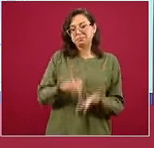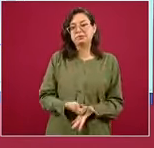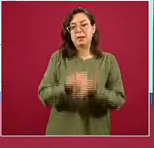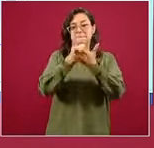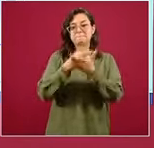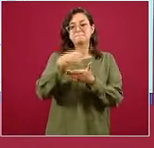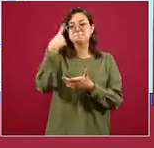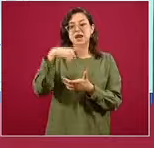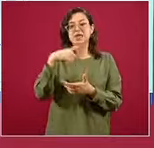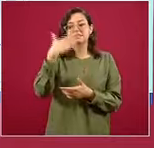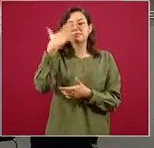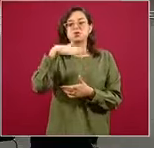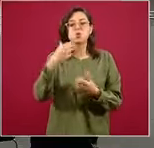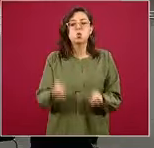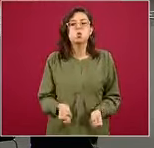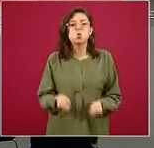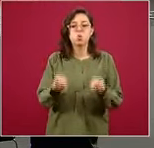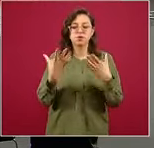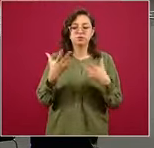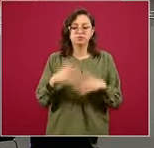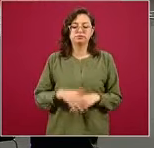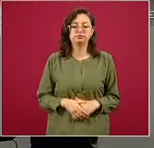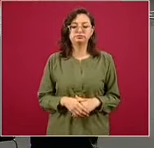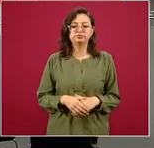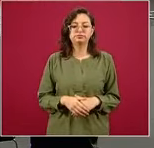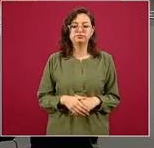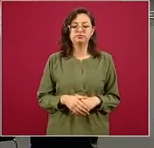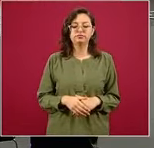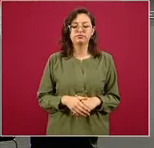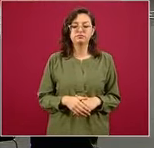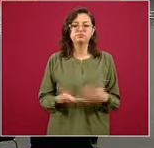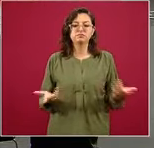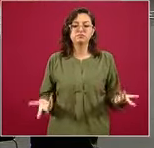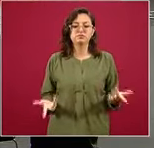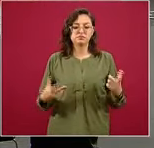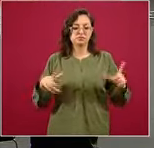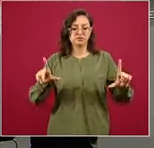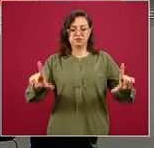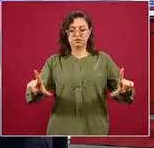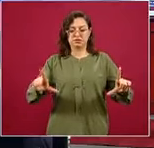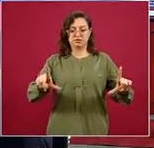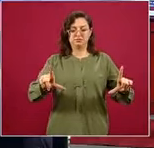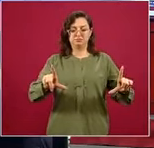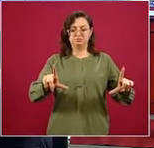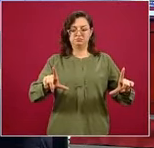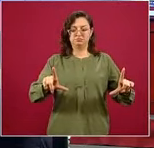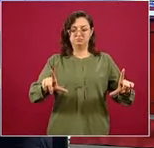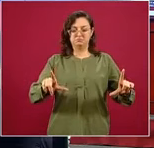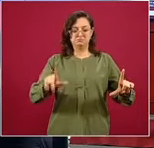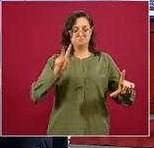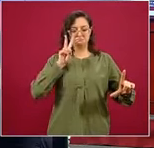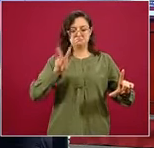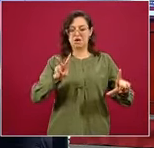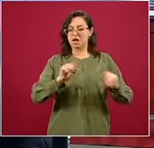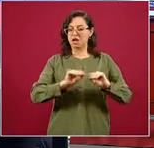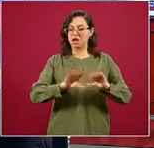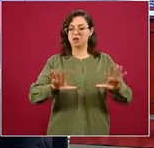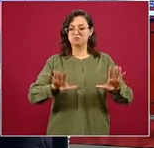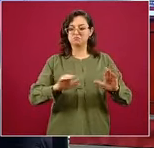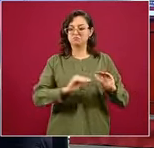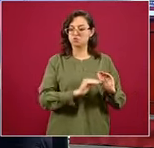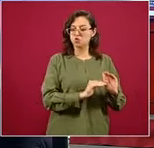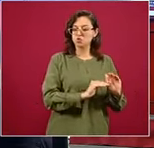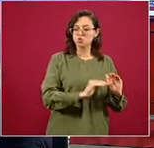tendencia. Podemos ver en una sola imagen cuál es la tendencia y es, en este caso, completamente obvio que